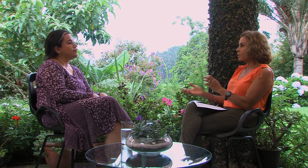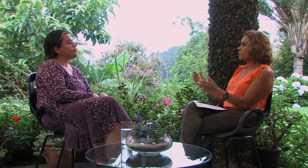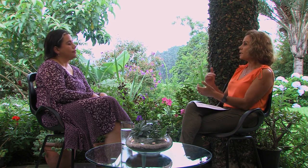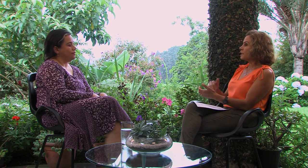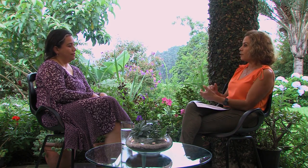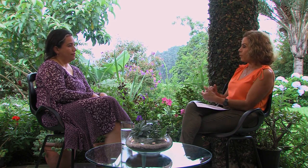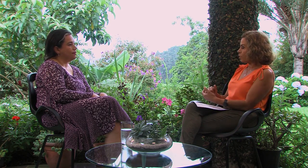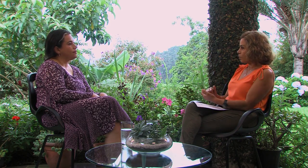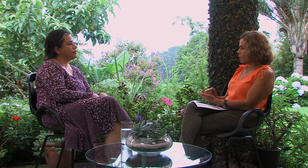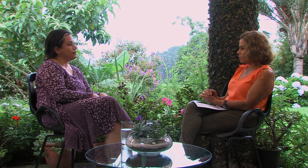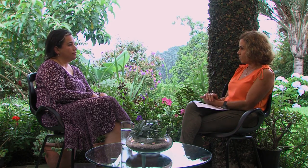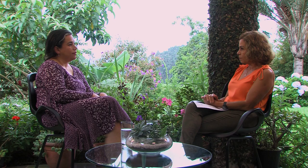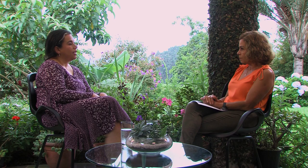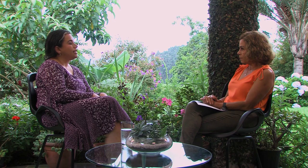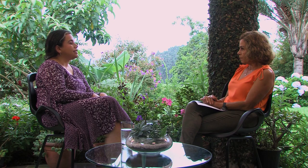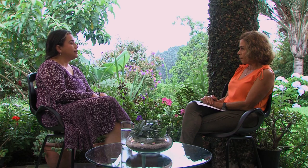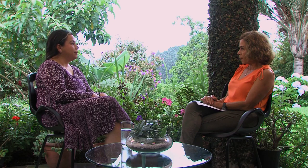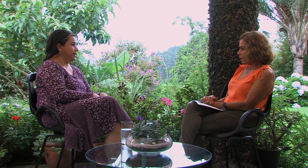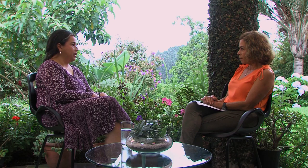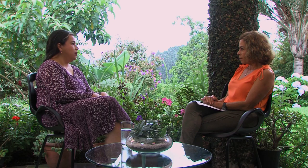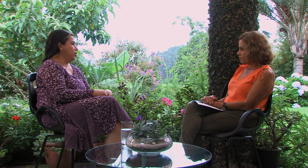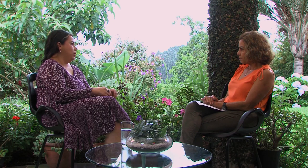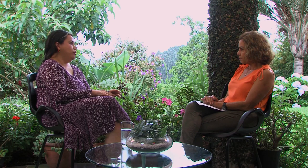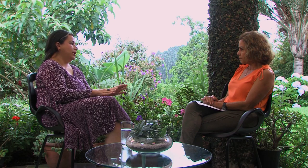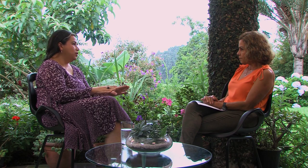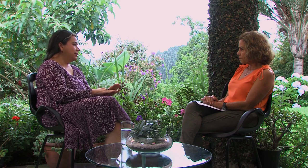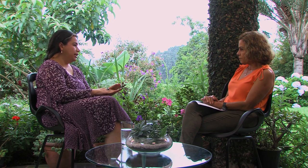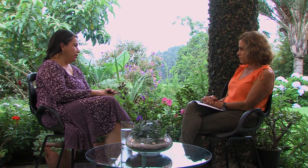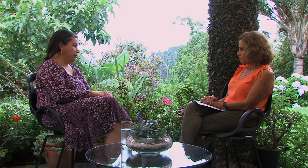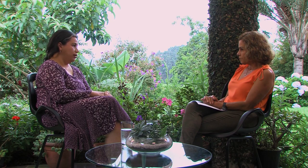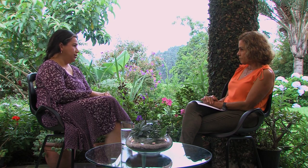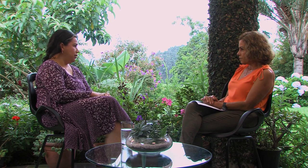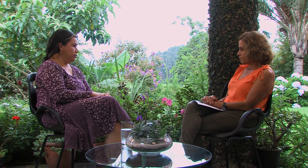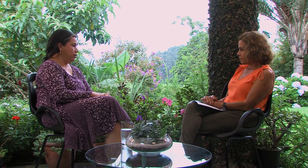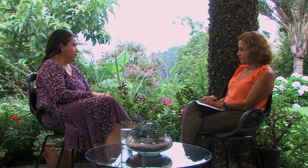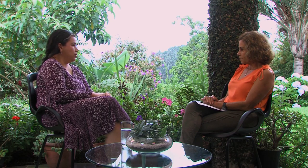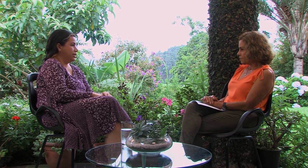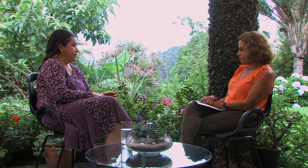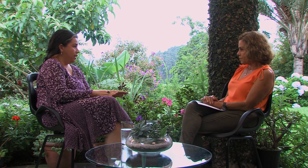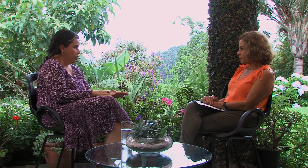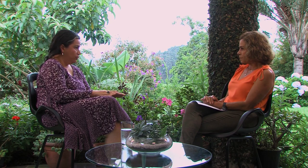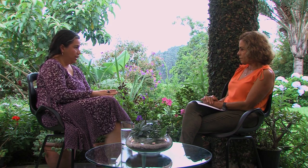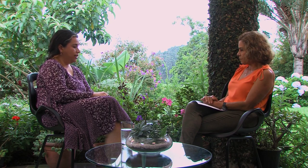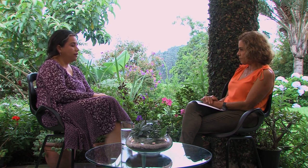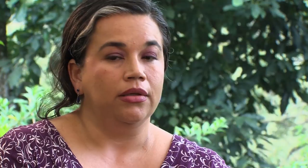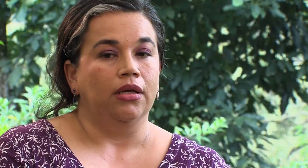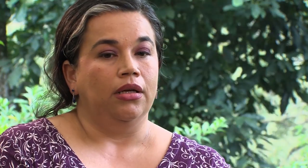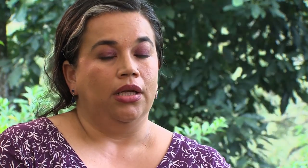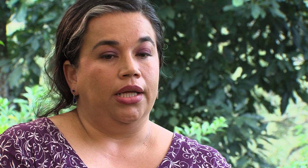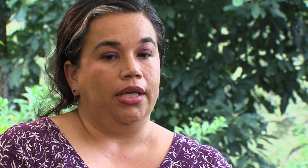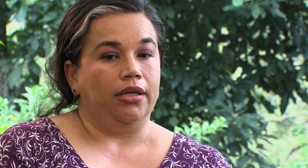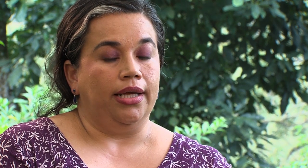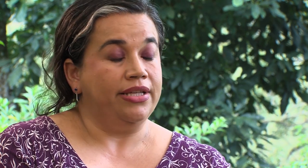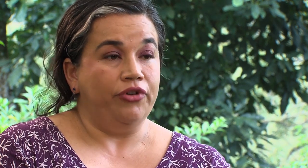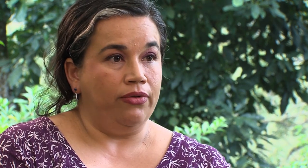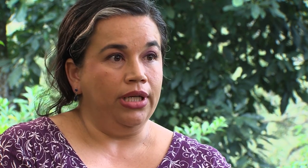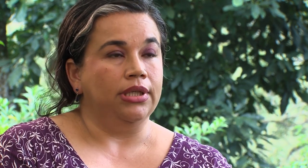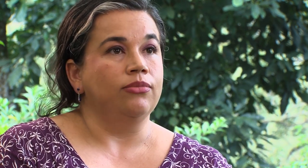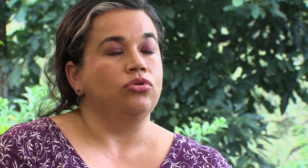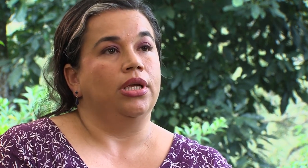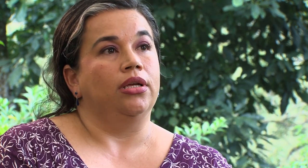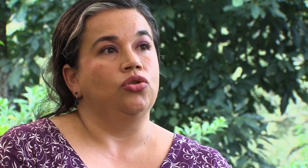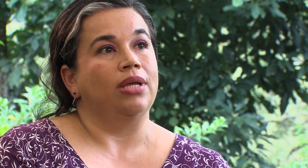sutiles que no sean exactamente una violación? Exactamente. Bueno, la violación es el caso extremo, ¿verdad? Uh-huh. Es